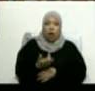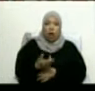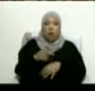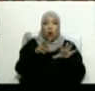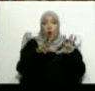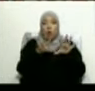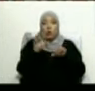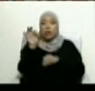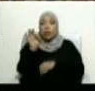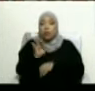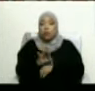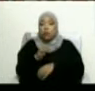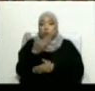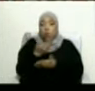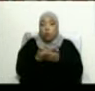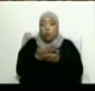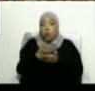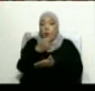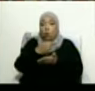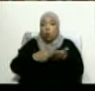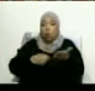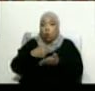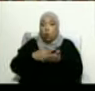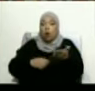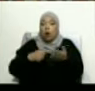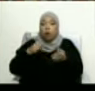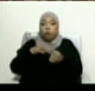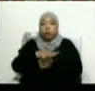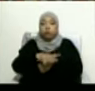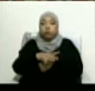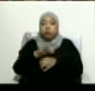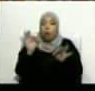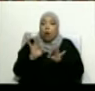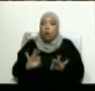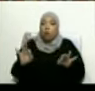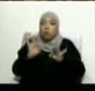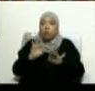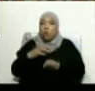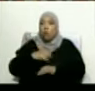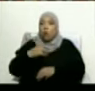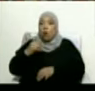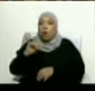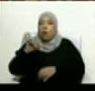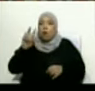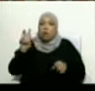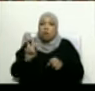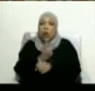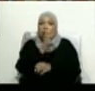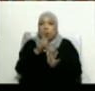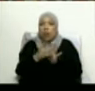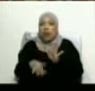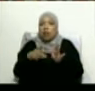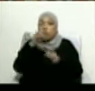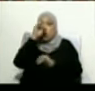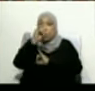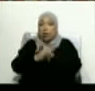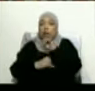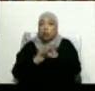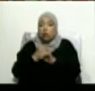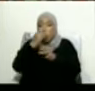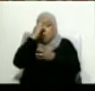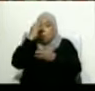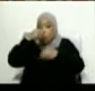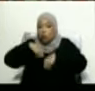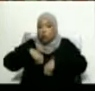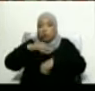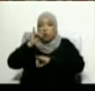contratos concedidos por Guyana son nulos de nulidad absoluta. Están violando acuerdos internacionales, están violando